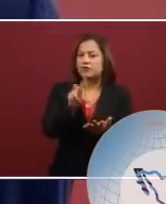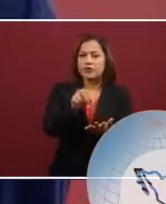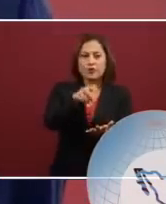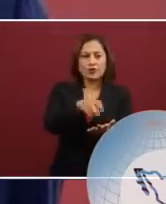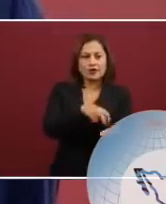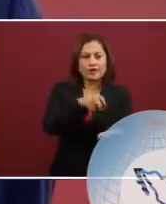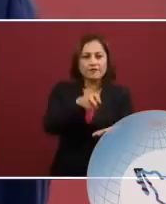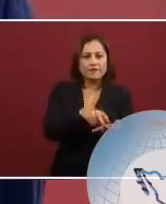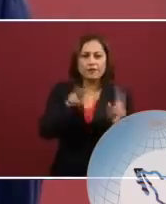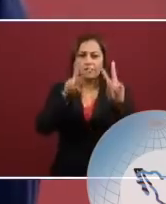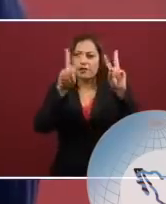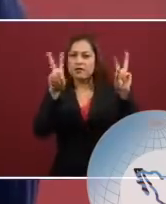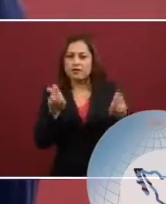fiscal,